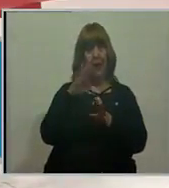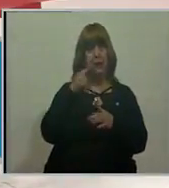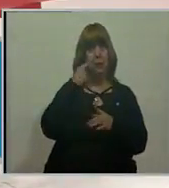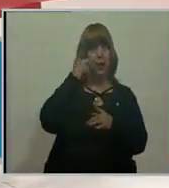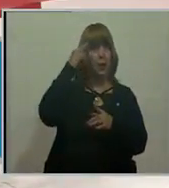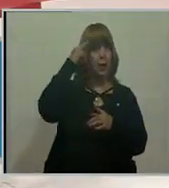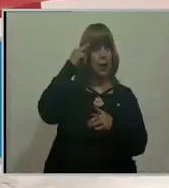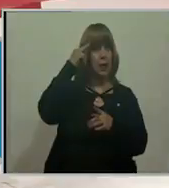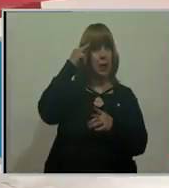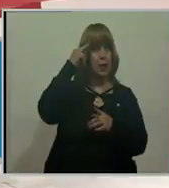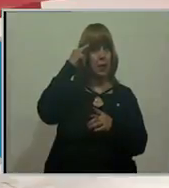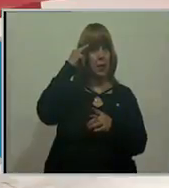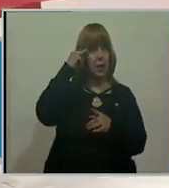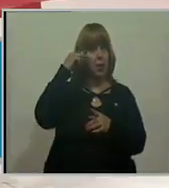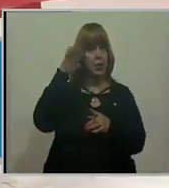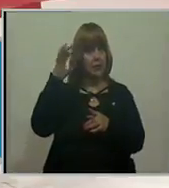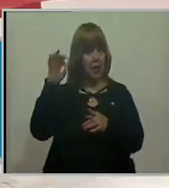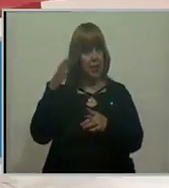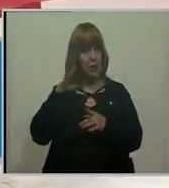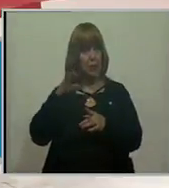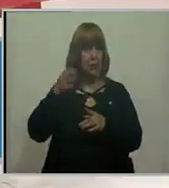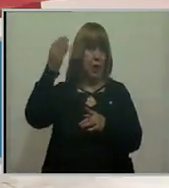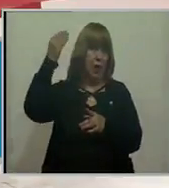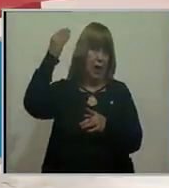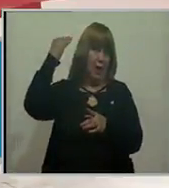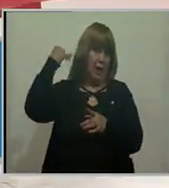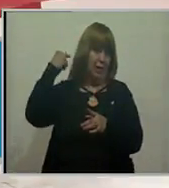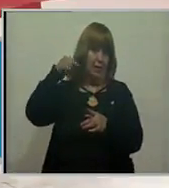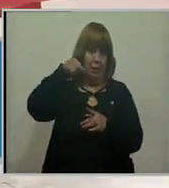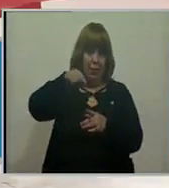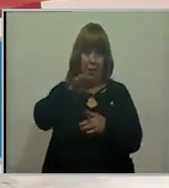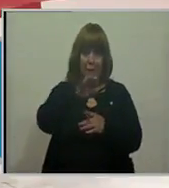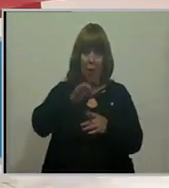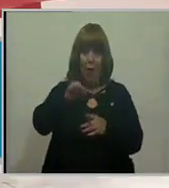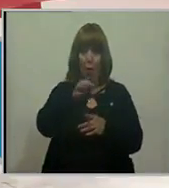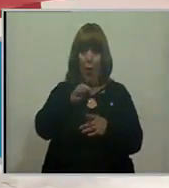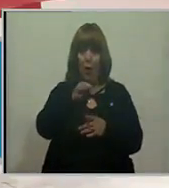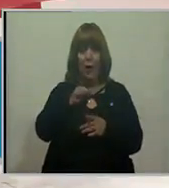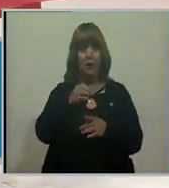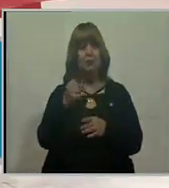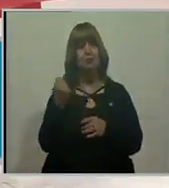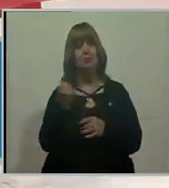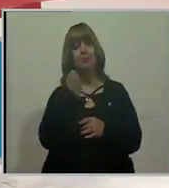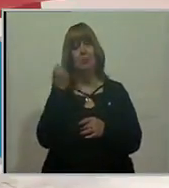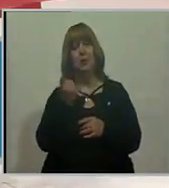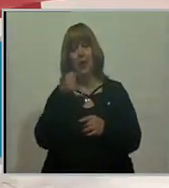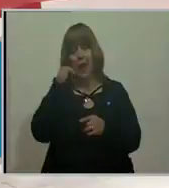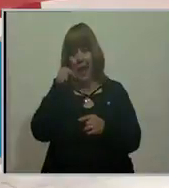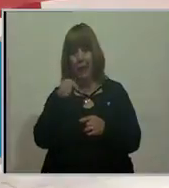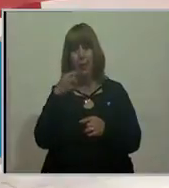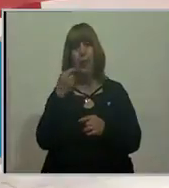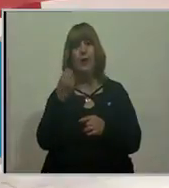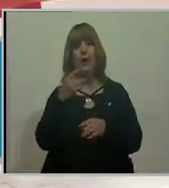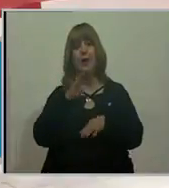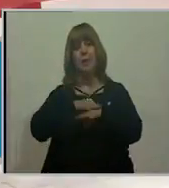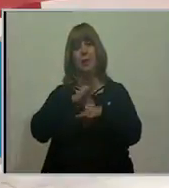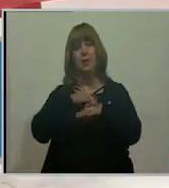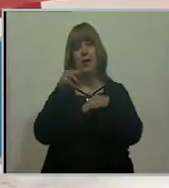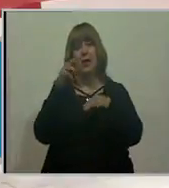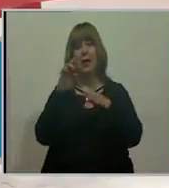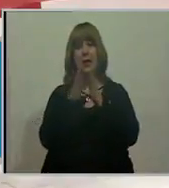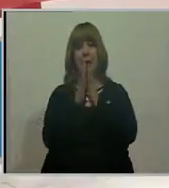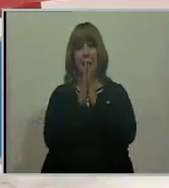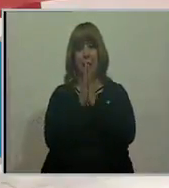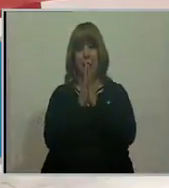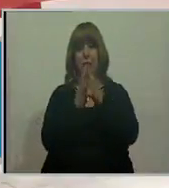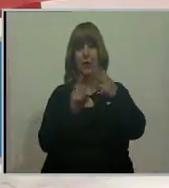1900, se estableció eso, al ser el lugar en donde surgen las tres principales religiones del monoteísmo, como un lugar internacional, sobre todo por